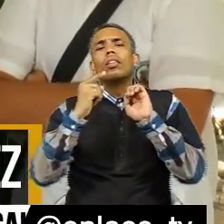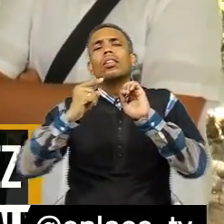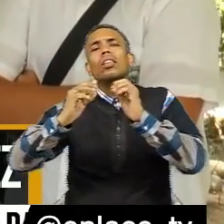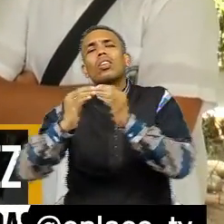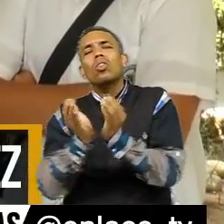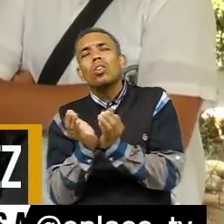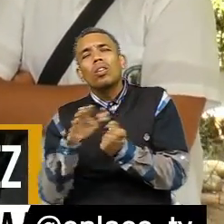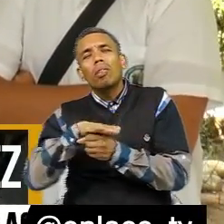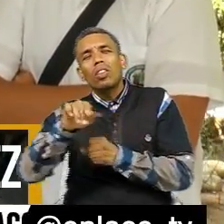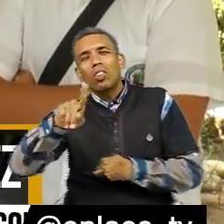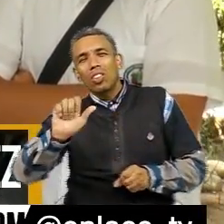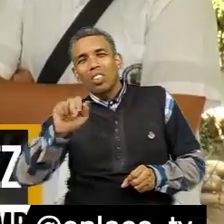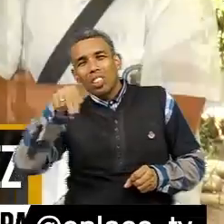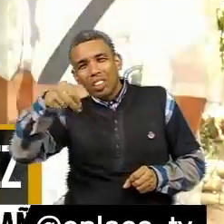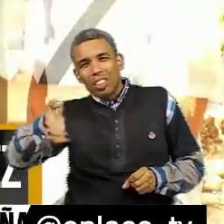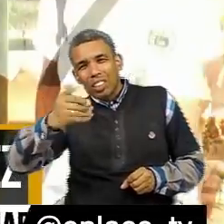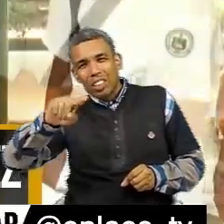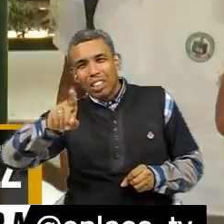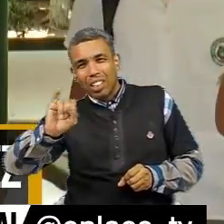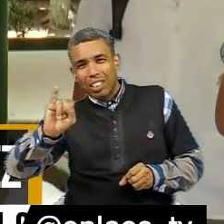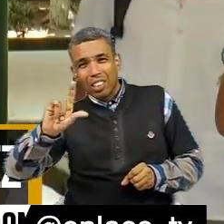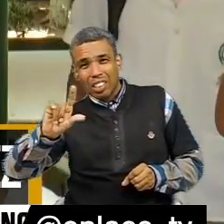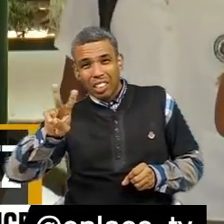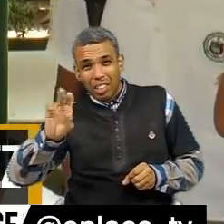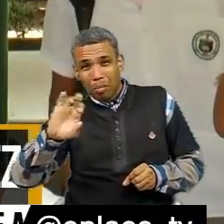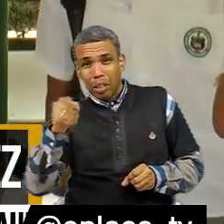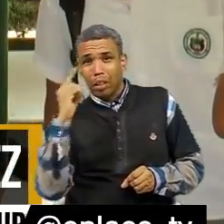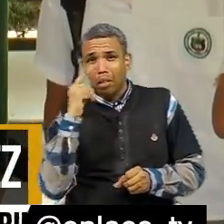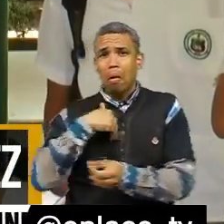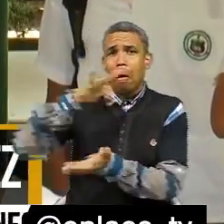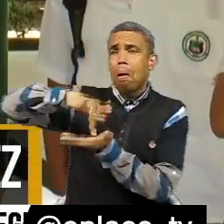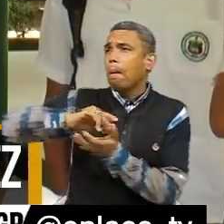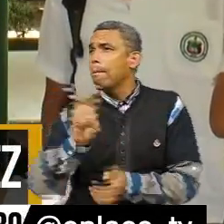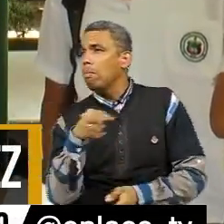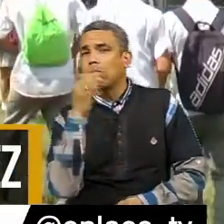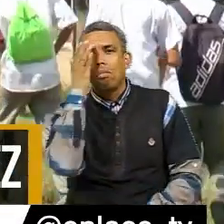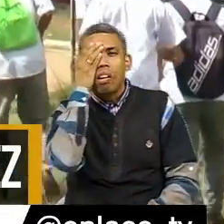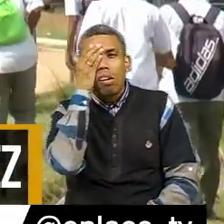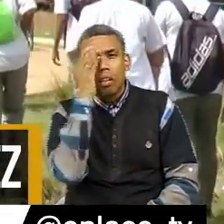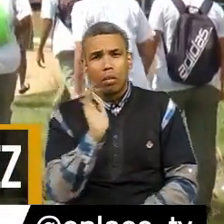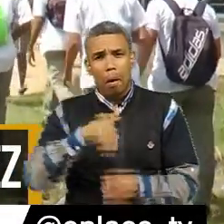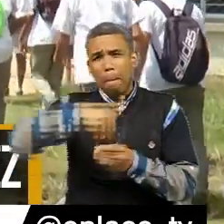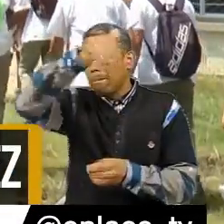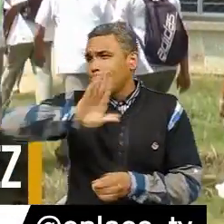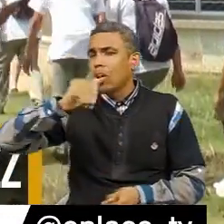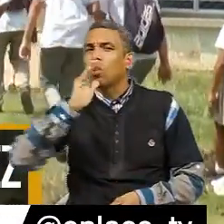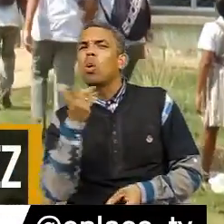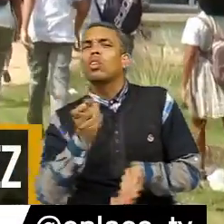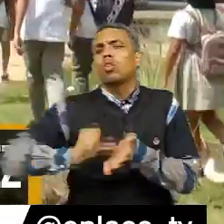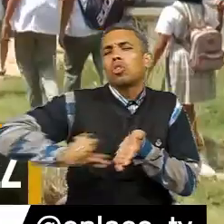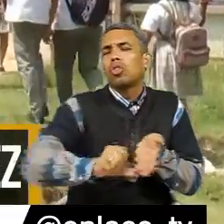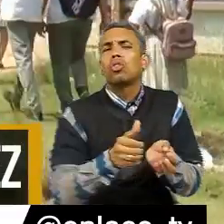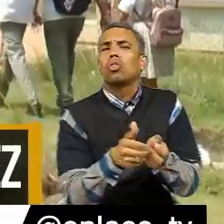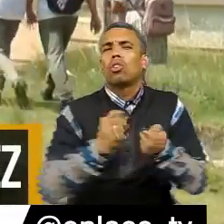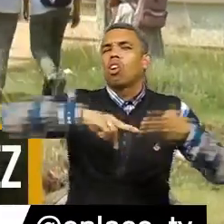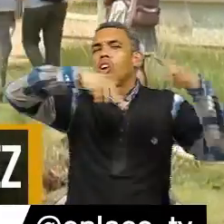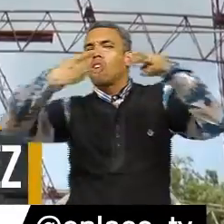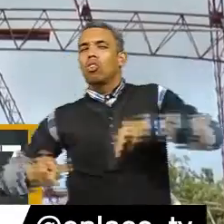condiciones. Y eso lo tenemos en evidencia, con fotos. Pero el Coliseo, si gustan, pueden ir, eso es un desastre, da vergüenza mostrarlo,